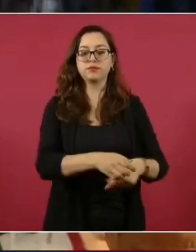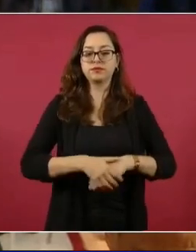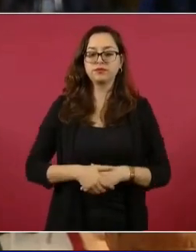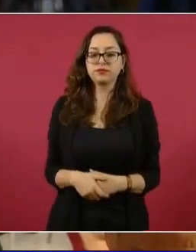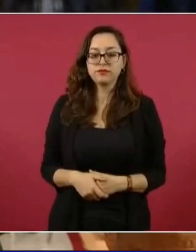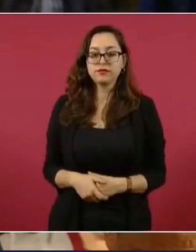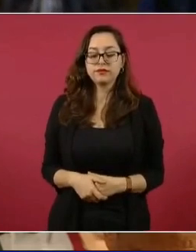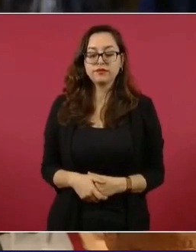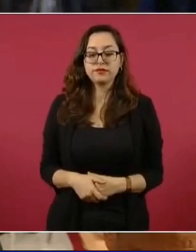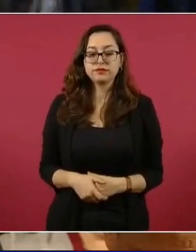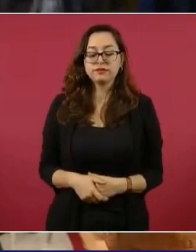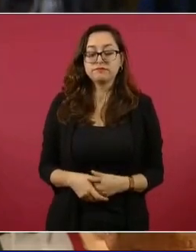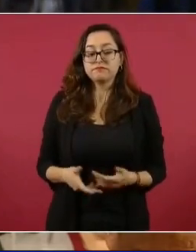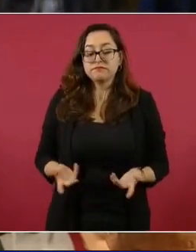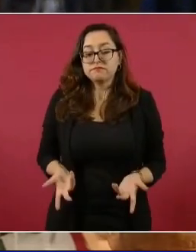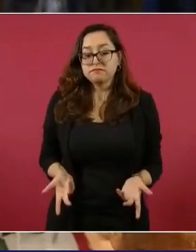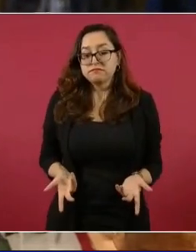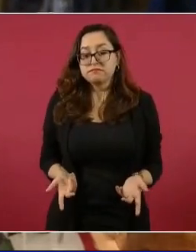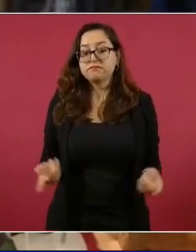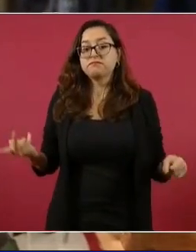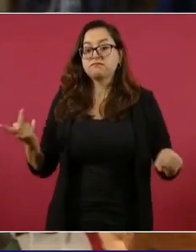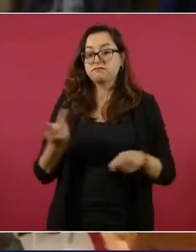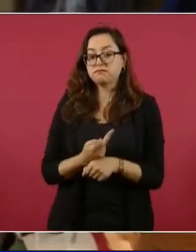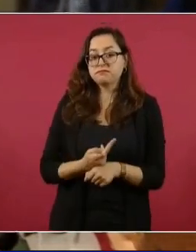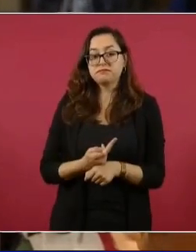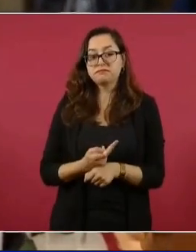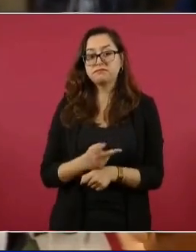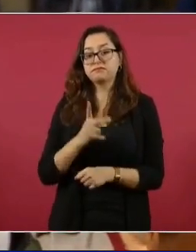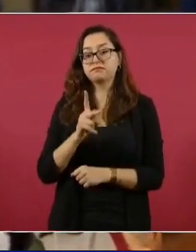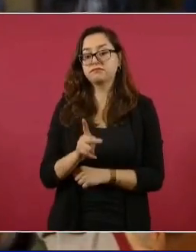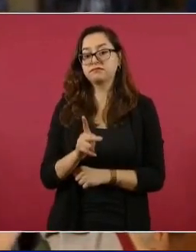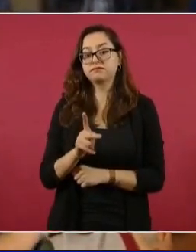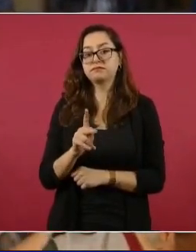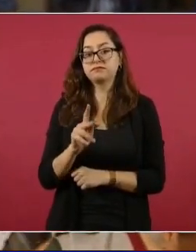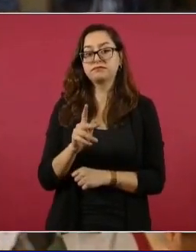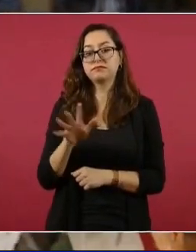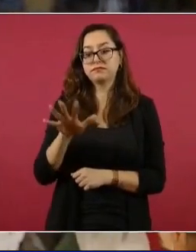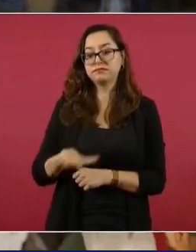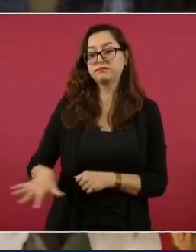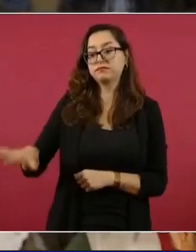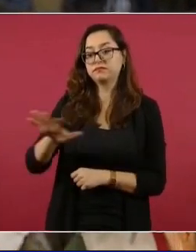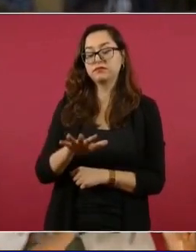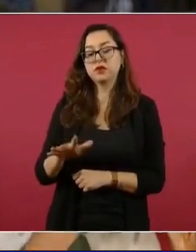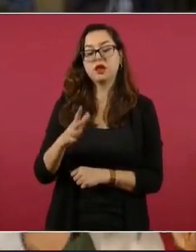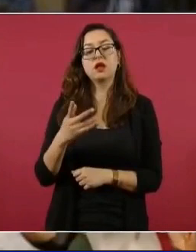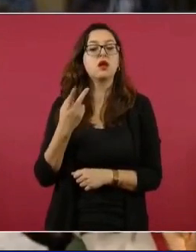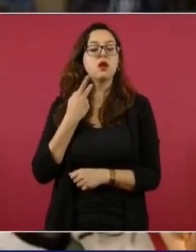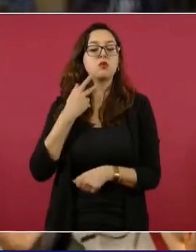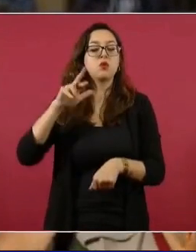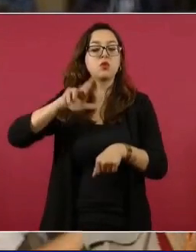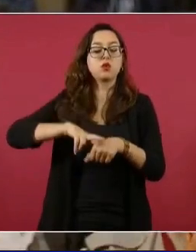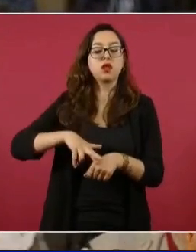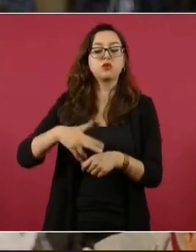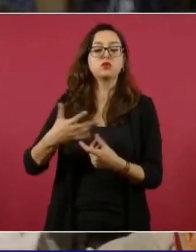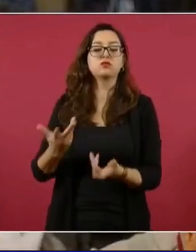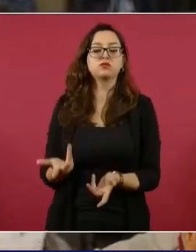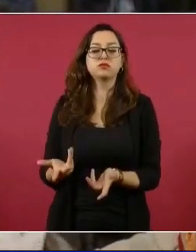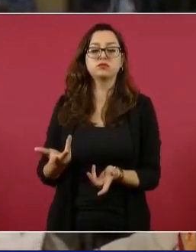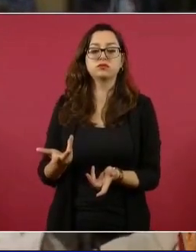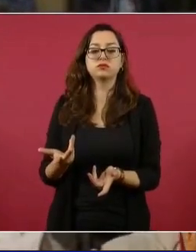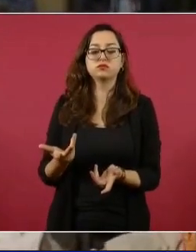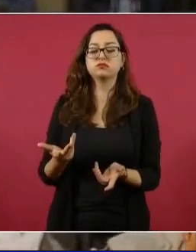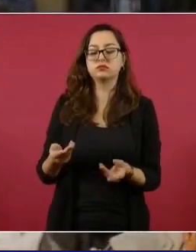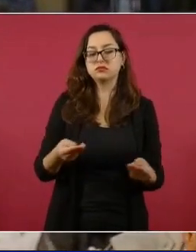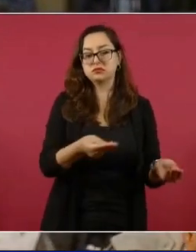Días después de la noche de Iguala, la Procuraduría General de la República de Murillo Karam atrajo el caso.